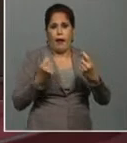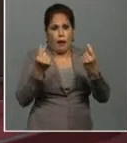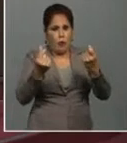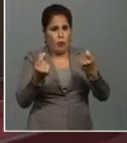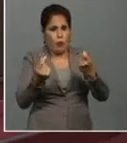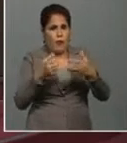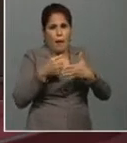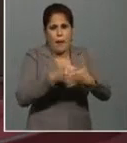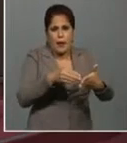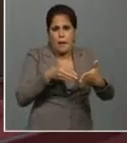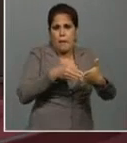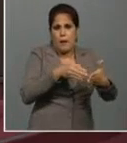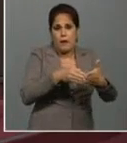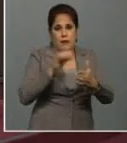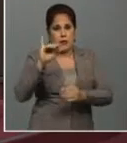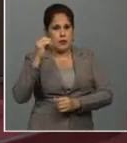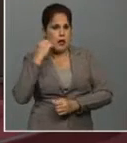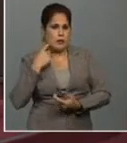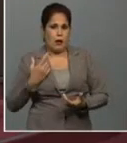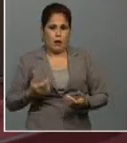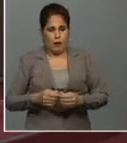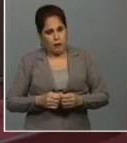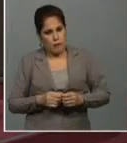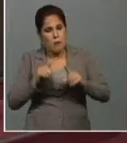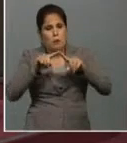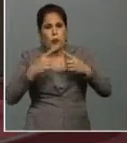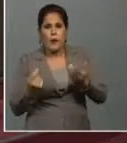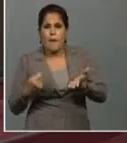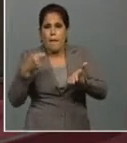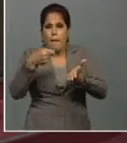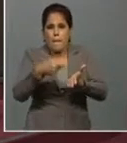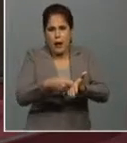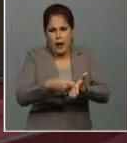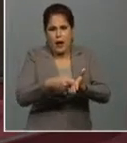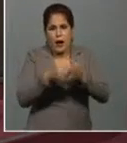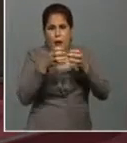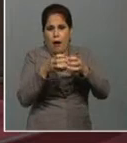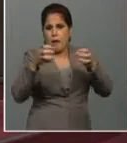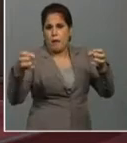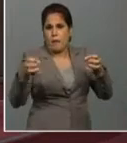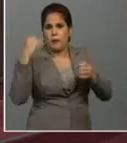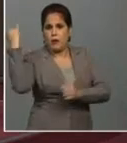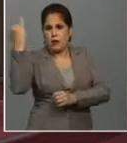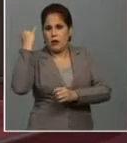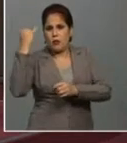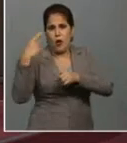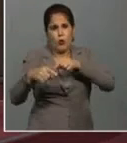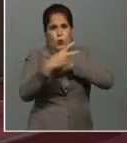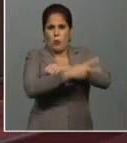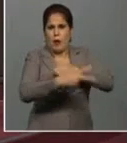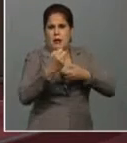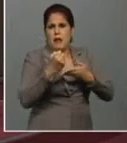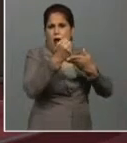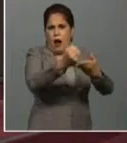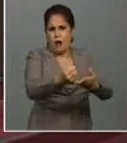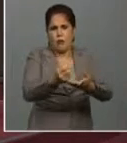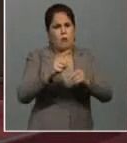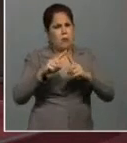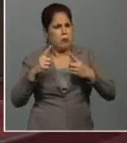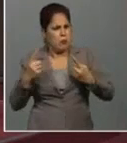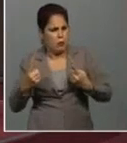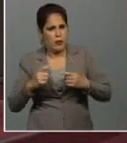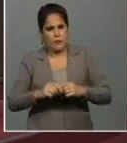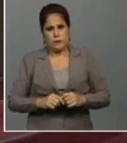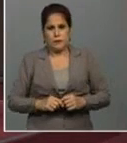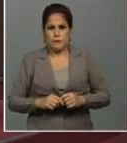incesante durante más de 60 años porque pagan el precio del aislamiento internacional evidenciado de las naciones unidas